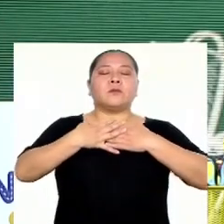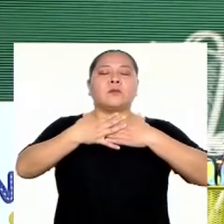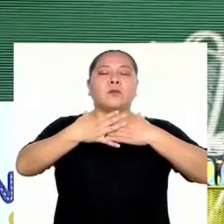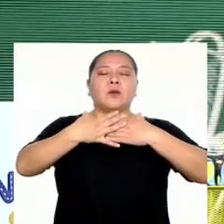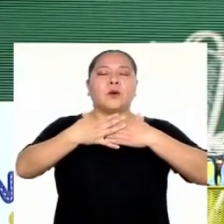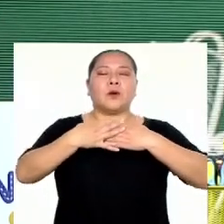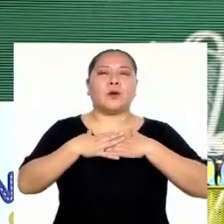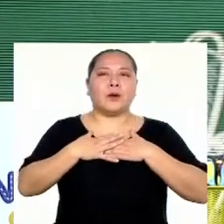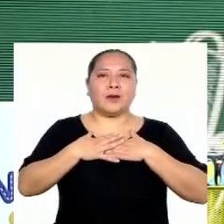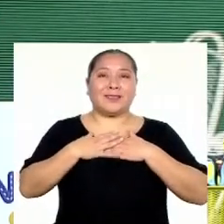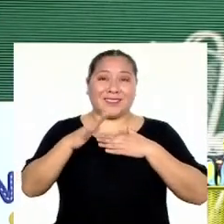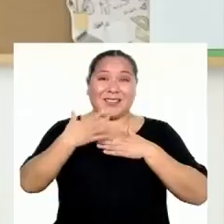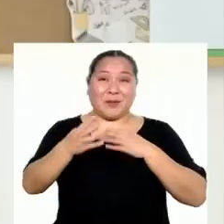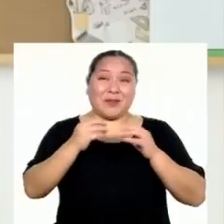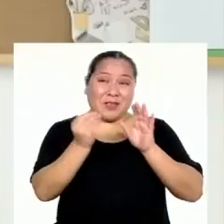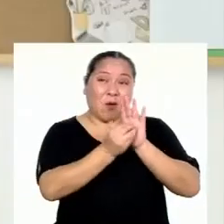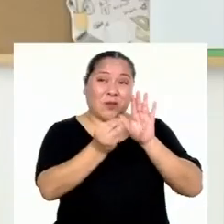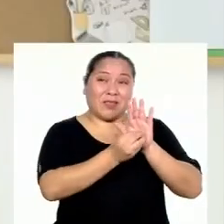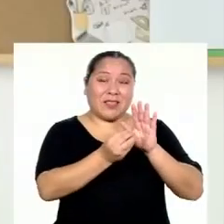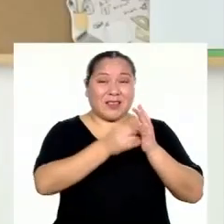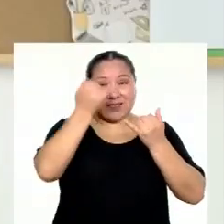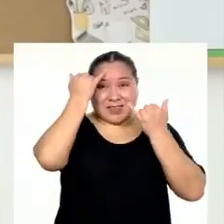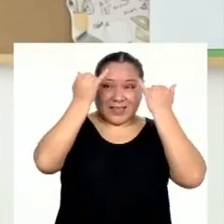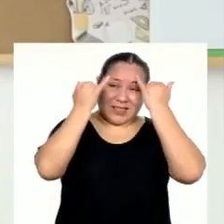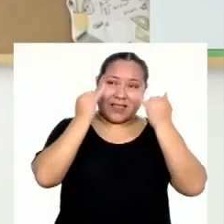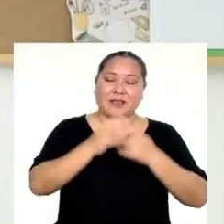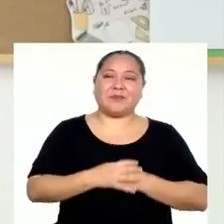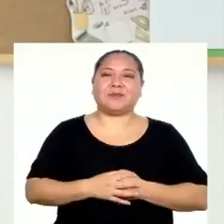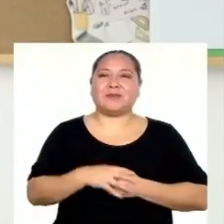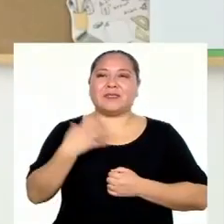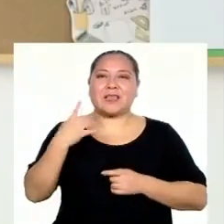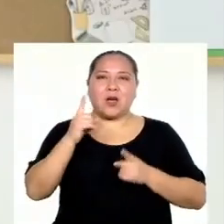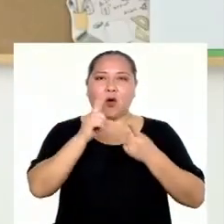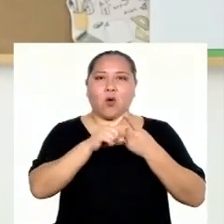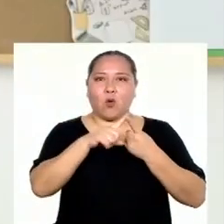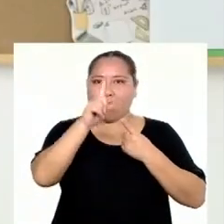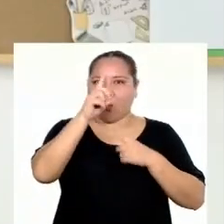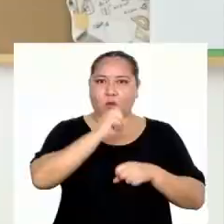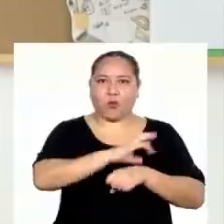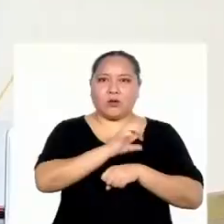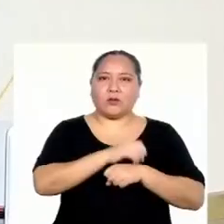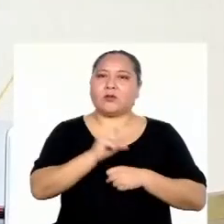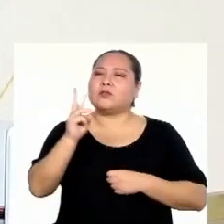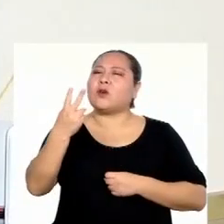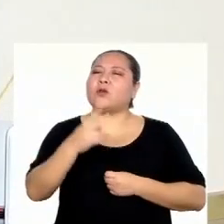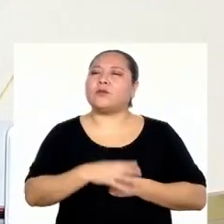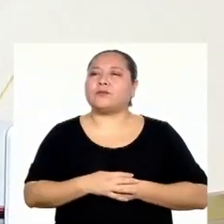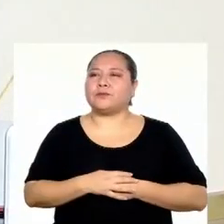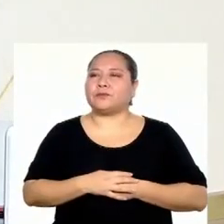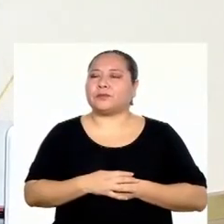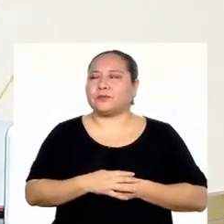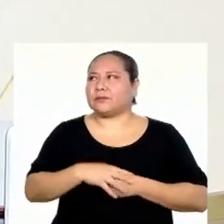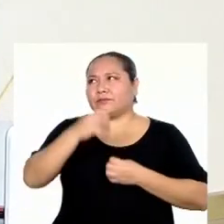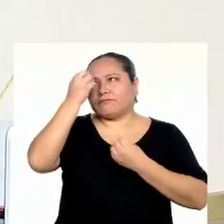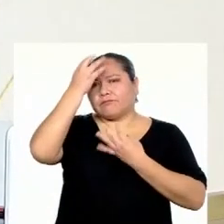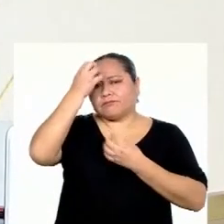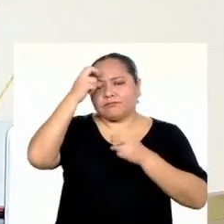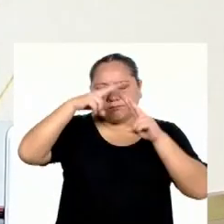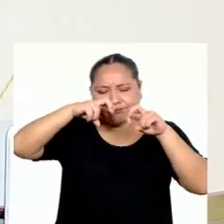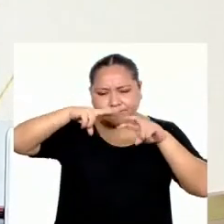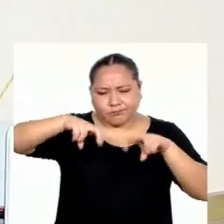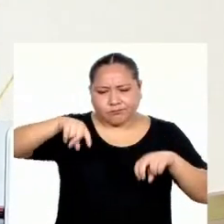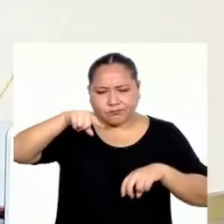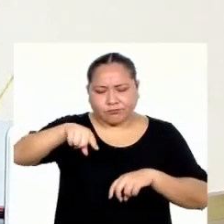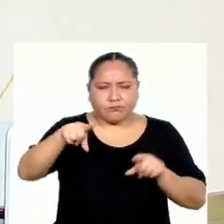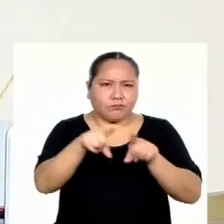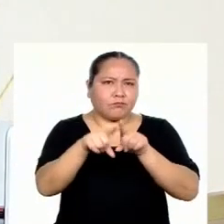luego desarrollaremos mejor la idea. Ya tenemos una recomendación. Vamos con la segunda. En la información que hemos venido revisando,